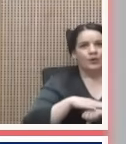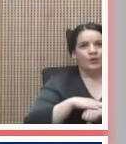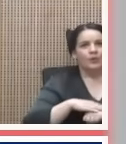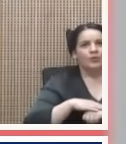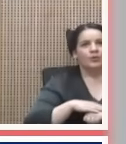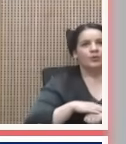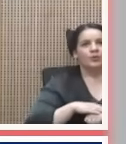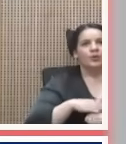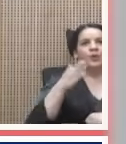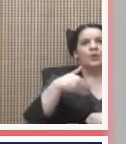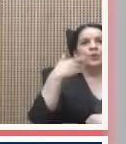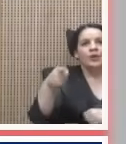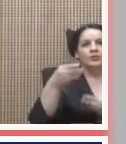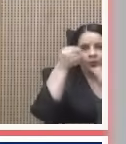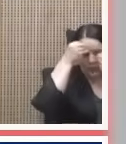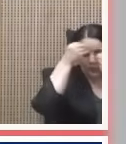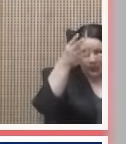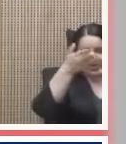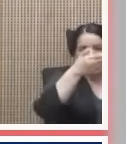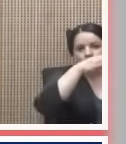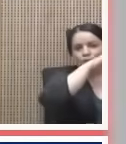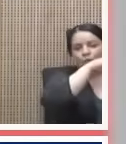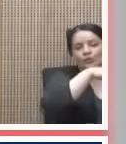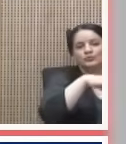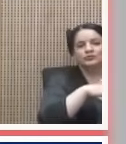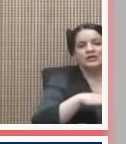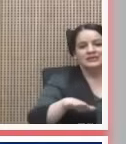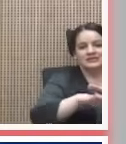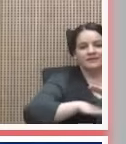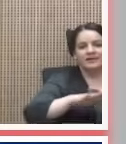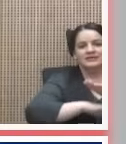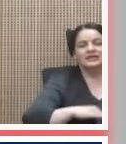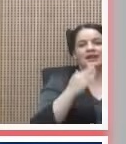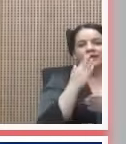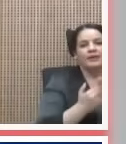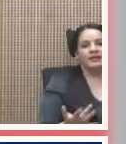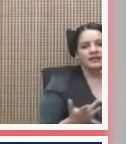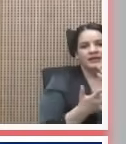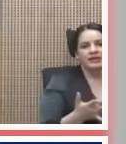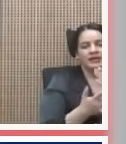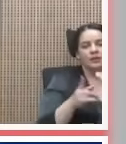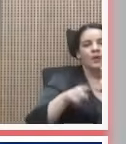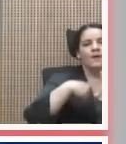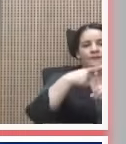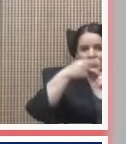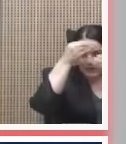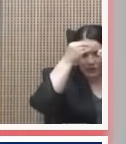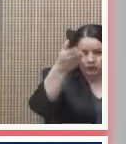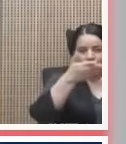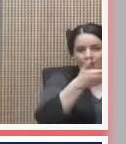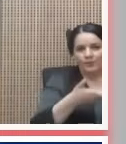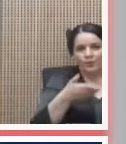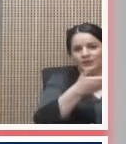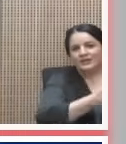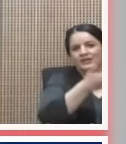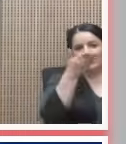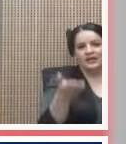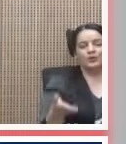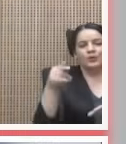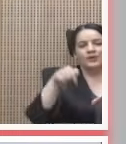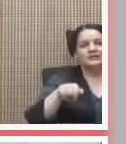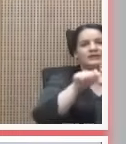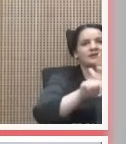cuando den datos, se basen en lo técnico y en los reportes que trajeron a esta Asamblea